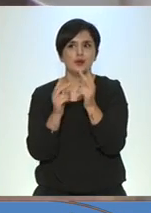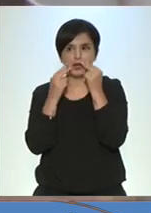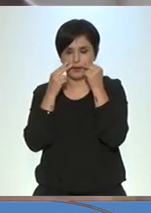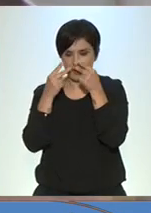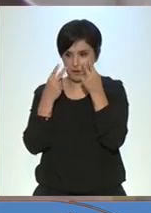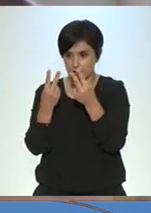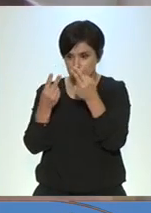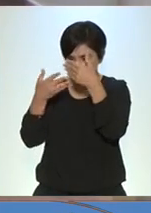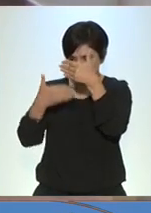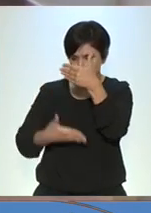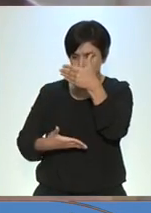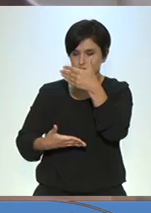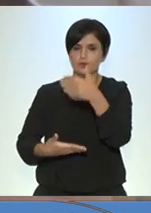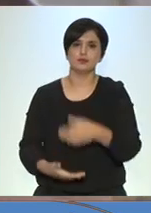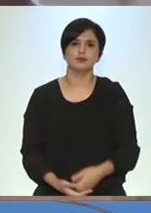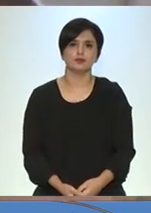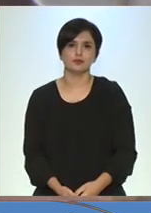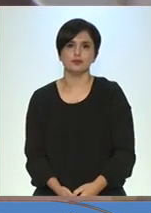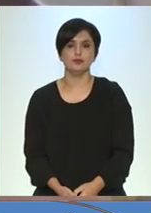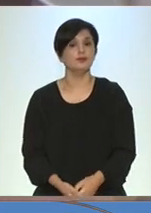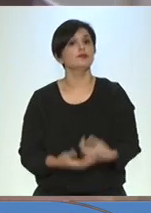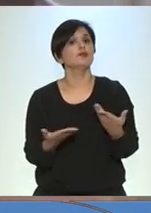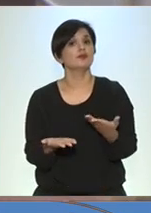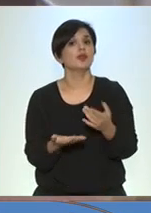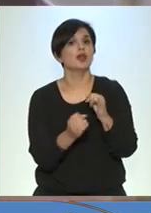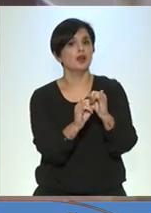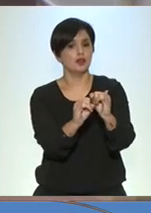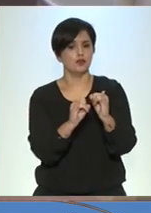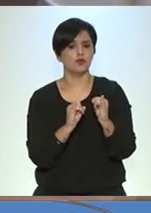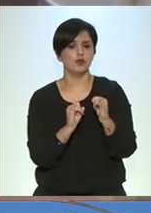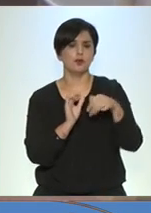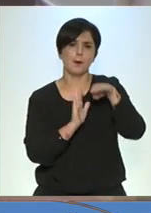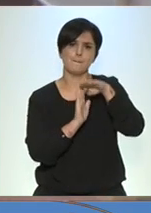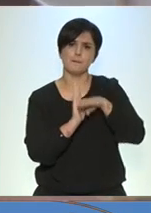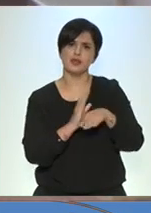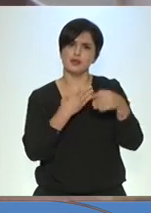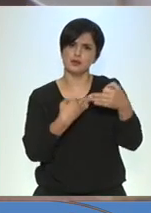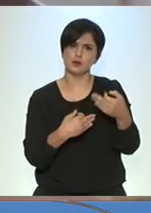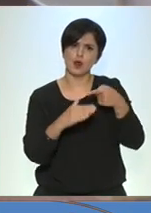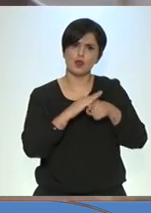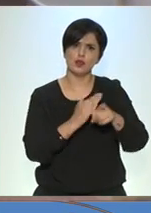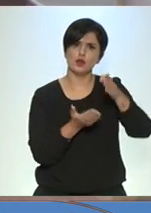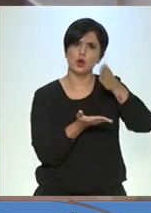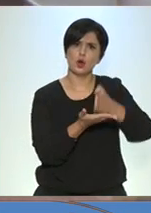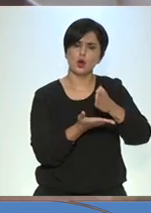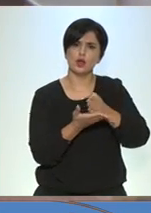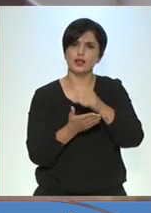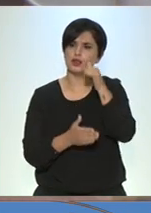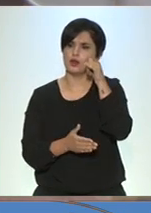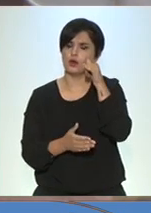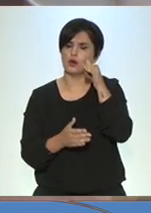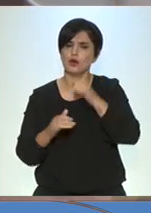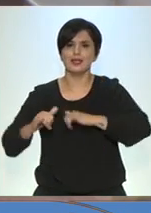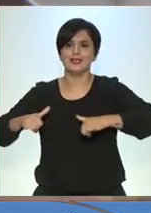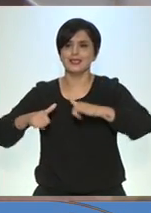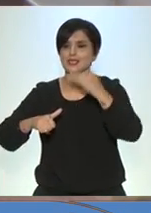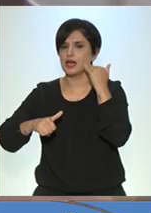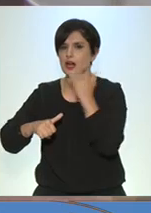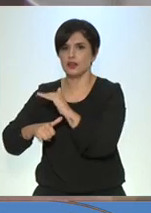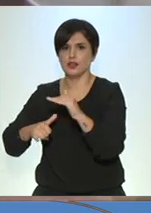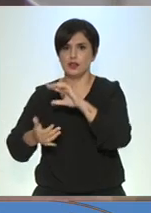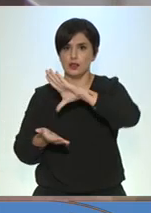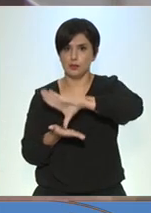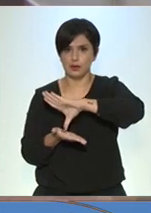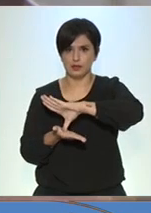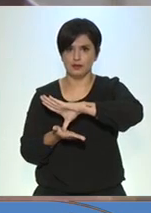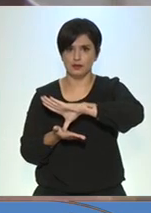pandemia. Se debe informar sobre las medidas de seguridad en los colegios y jardines infantiles del país, como lo hemos